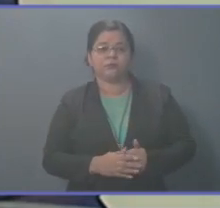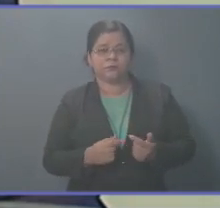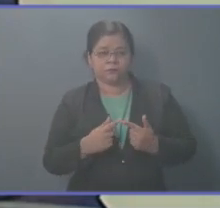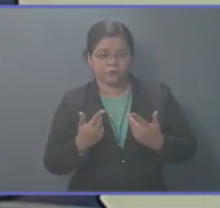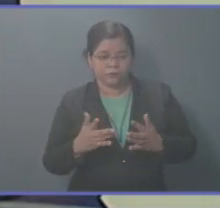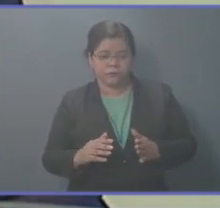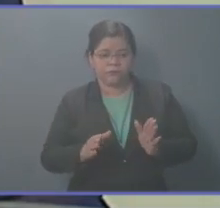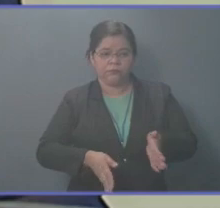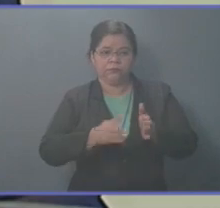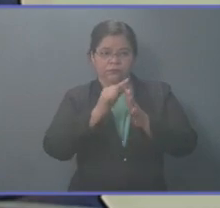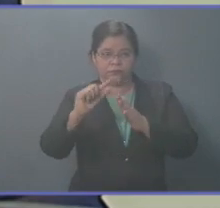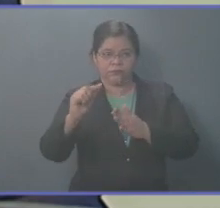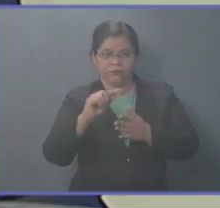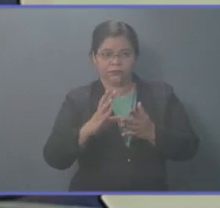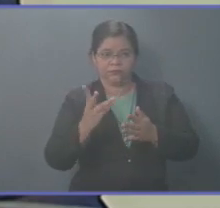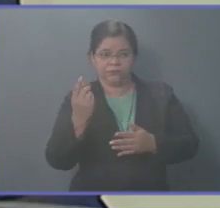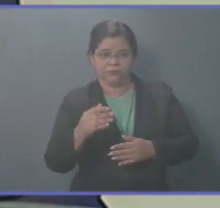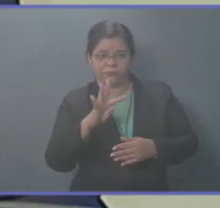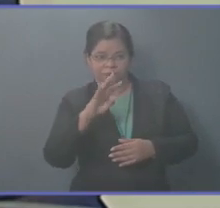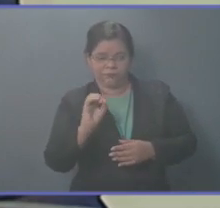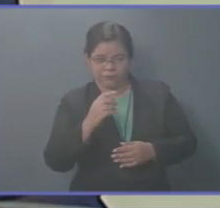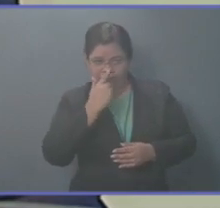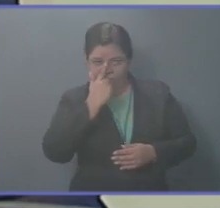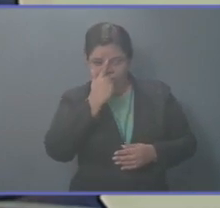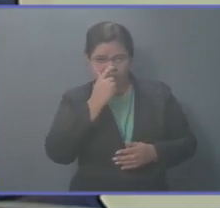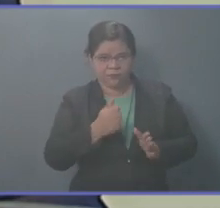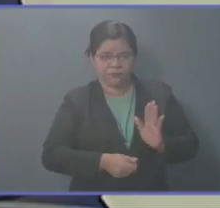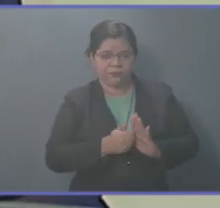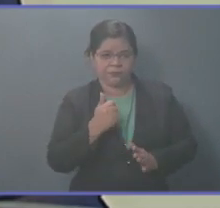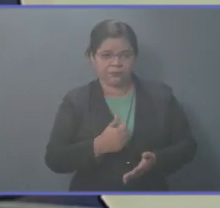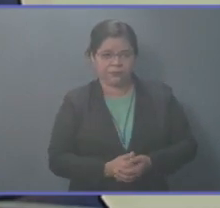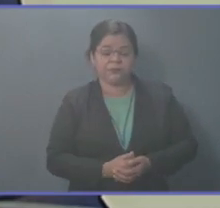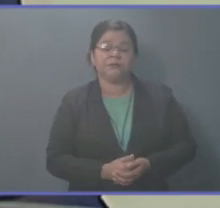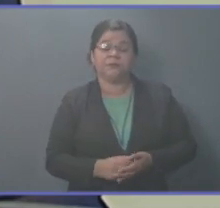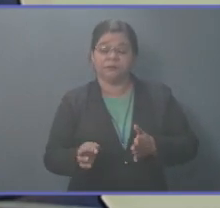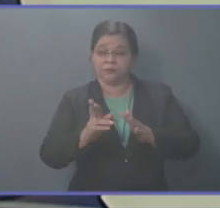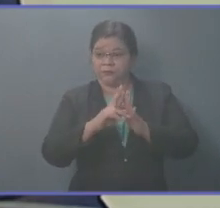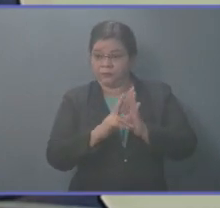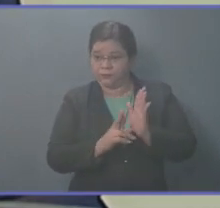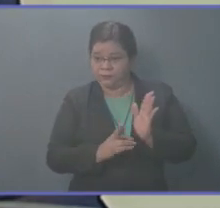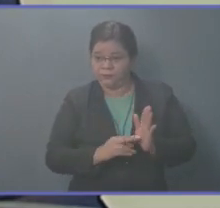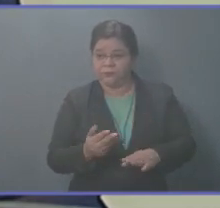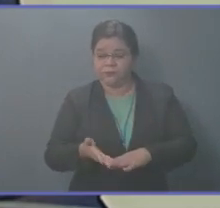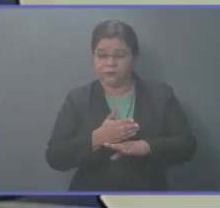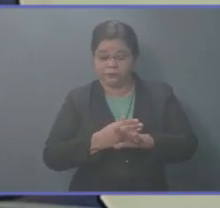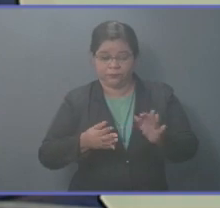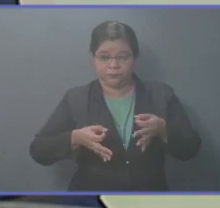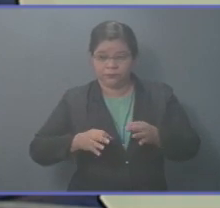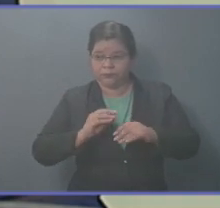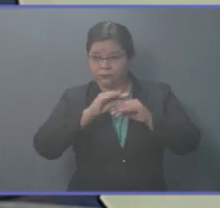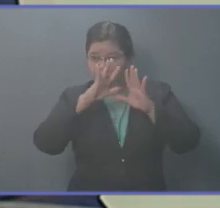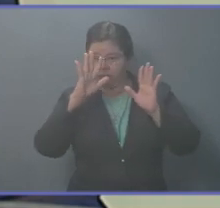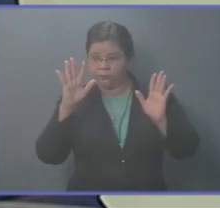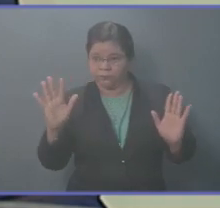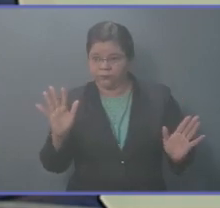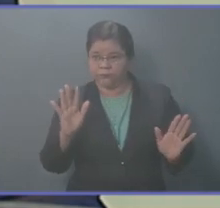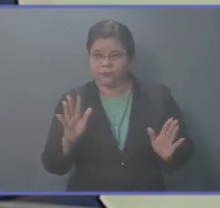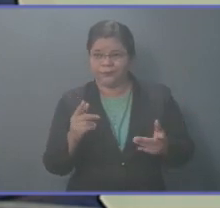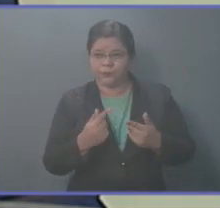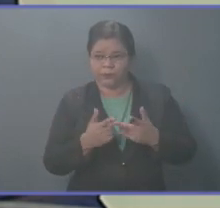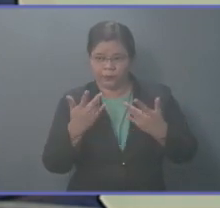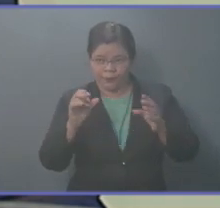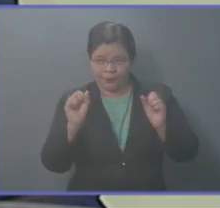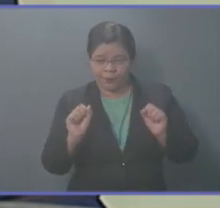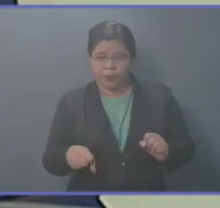inconstitucionalidad 40-2009. En este caso, no admitir la excepción a la regla de que forma implícita es requerida por los demandantes implica anular la